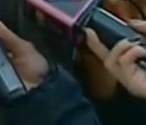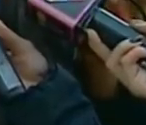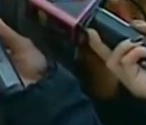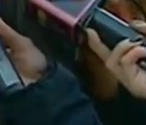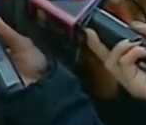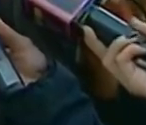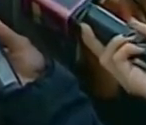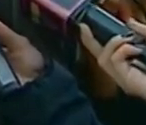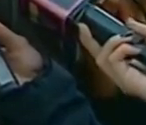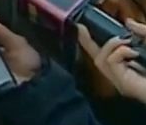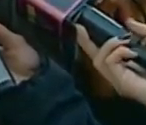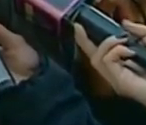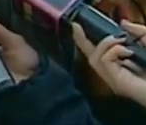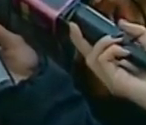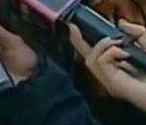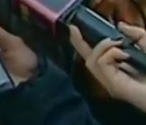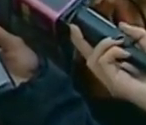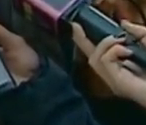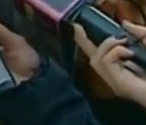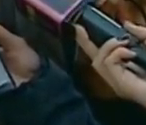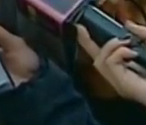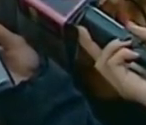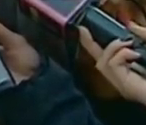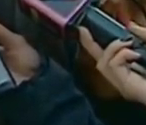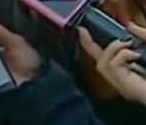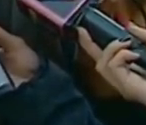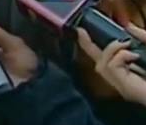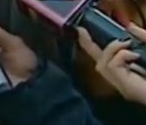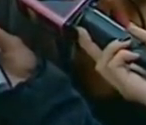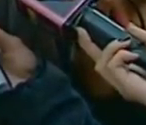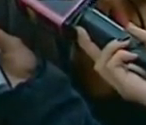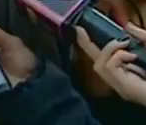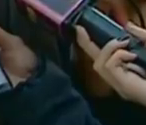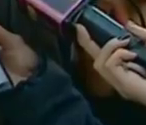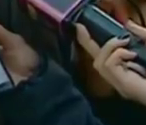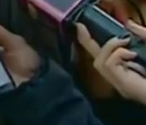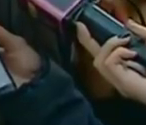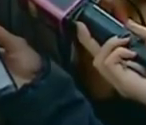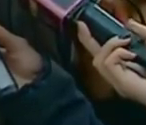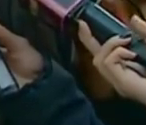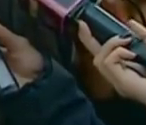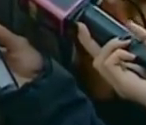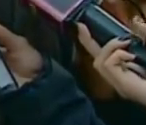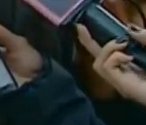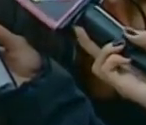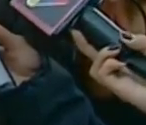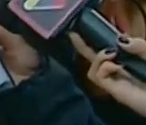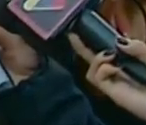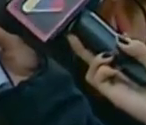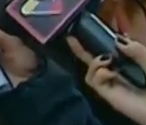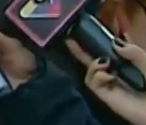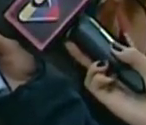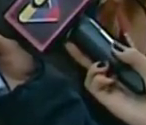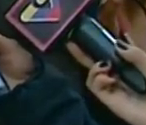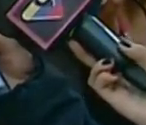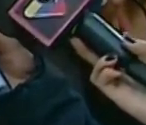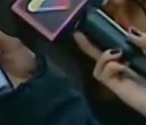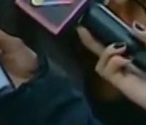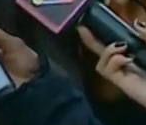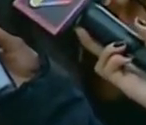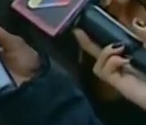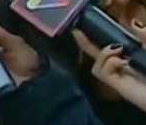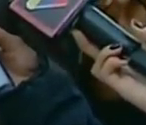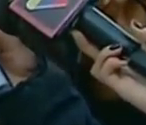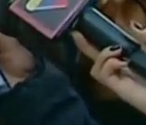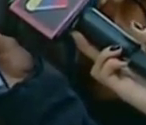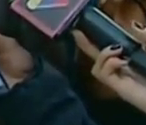segundo lugar, porque el Petro significa la posibilidad de comenzar a romper el bloqueo, el cerco